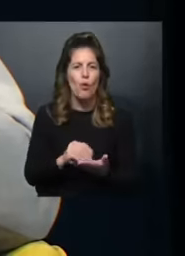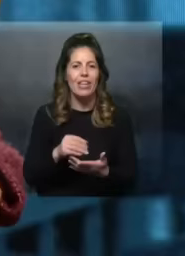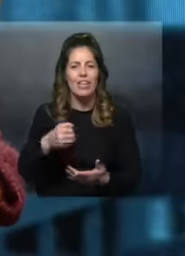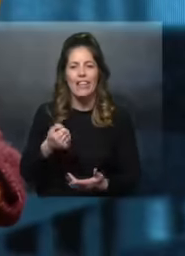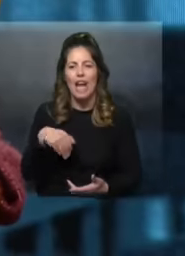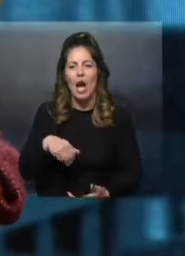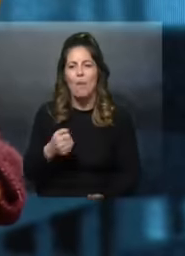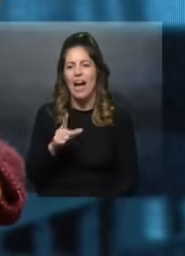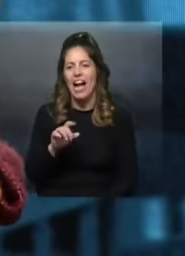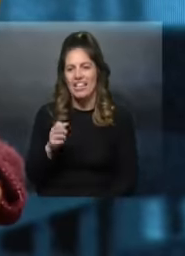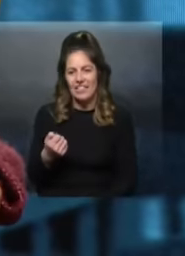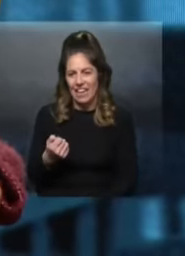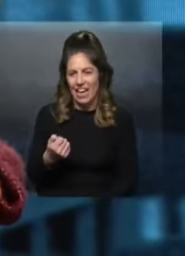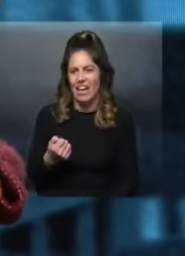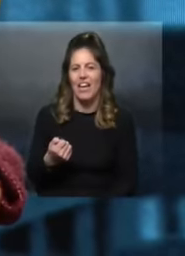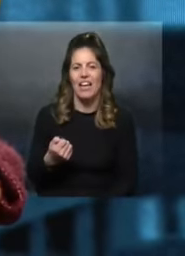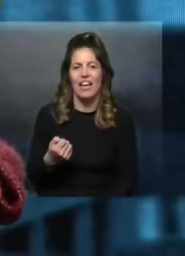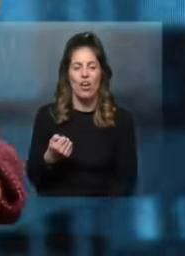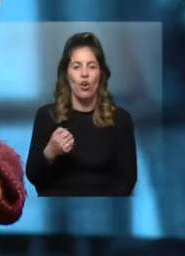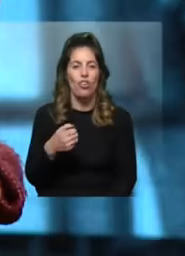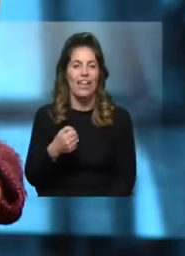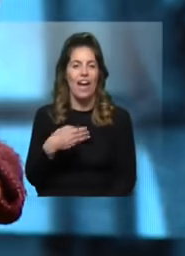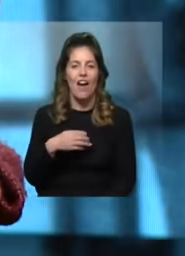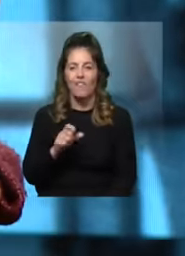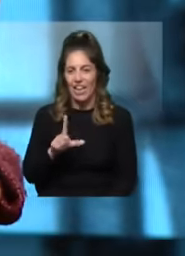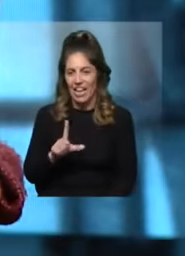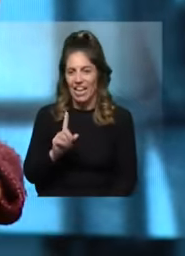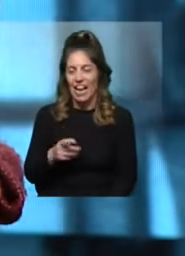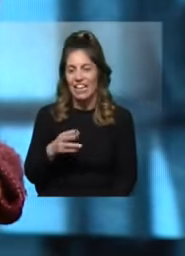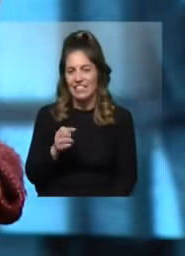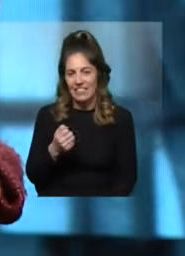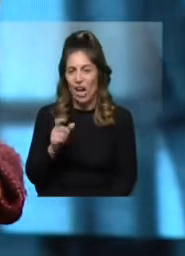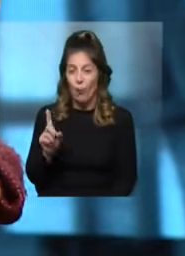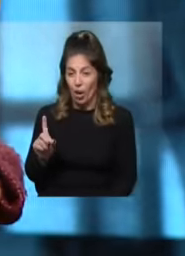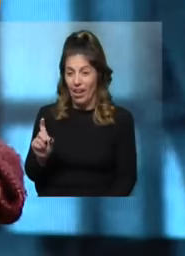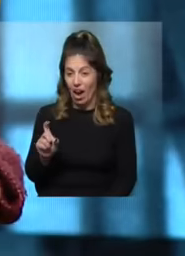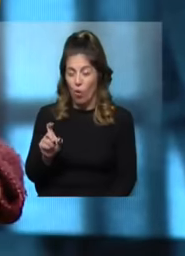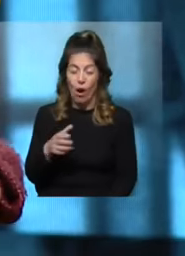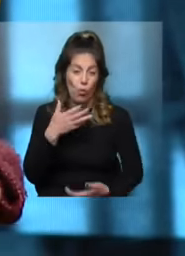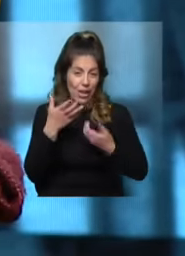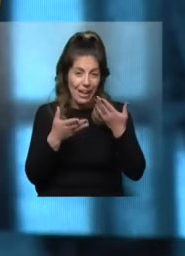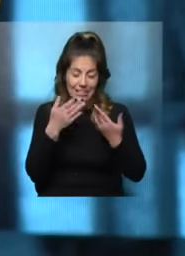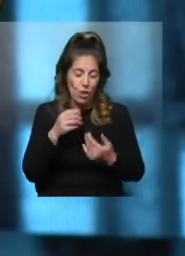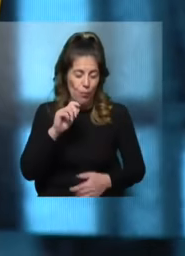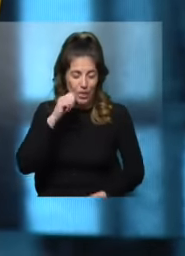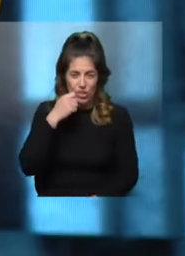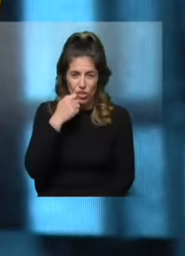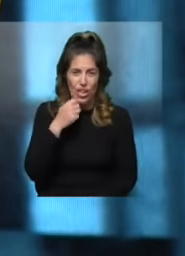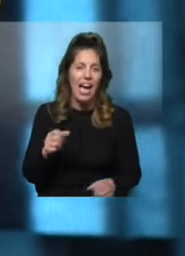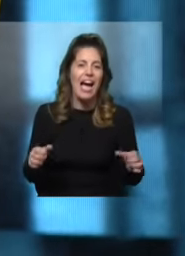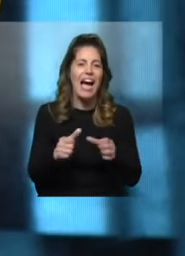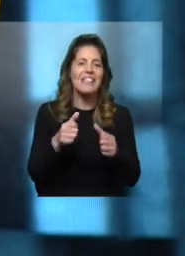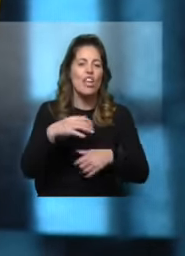o poner algo de Abel García, como El Agua, que es una canción preciosa. Es decir, hacer